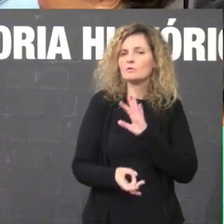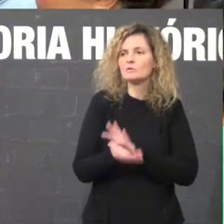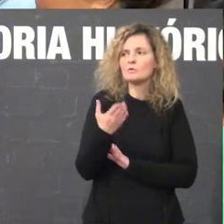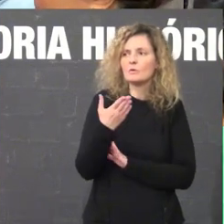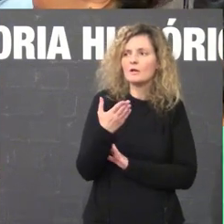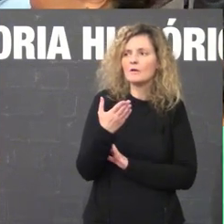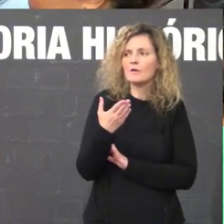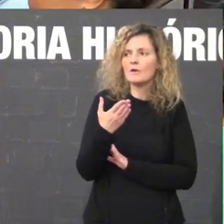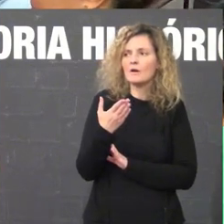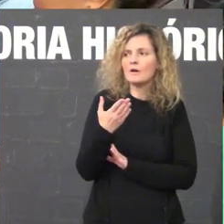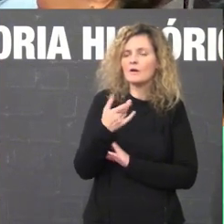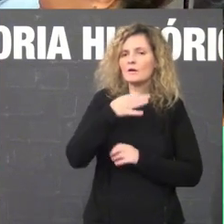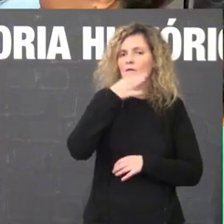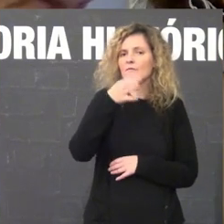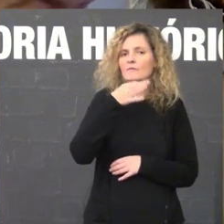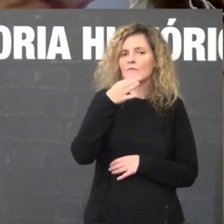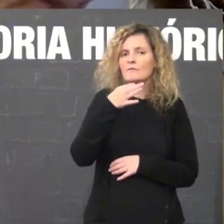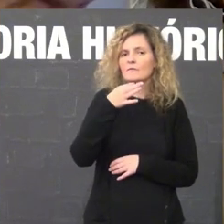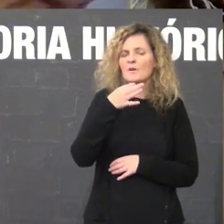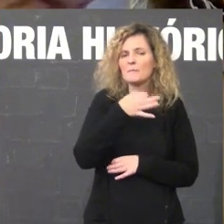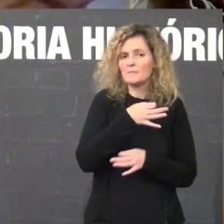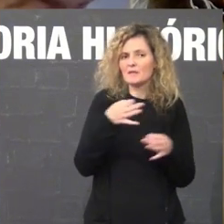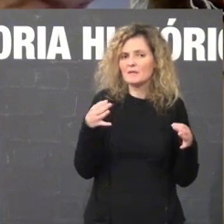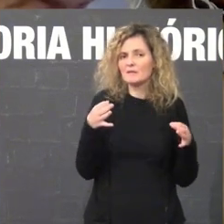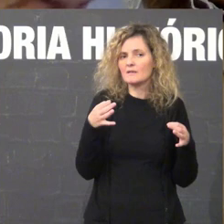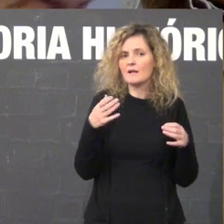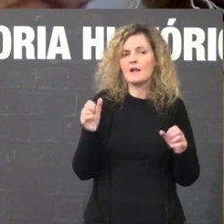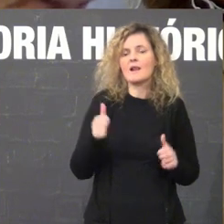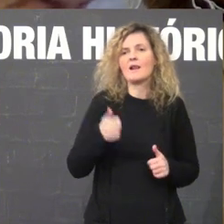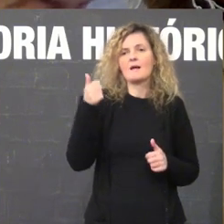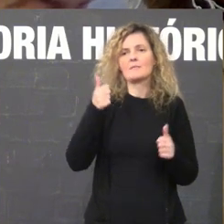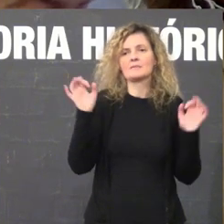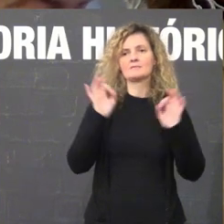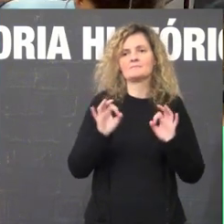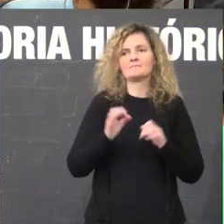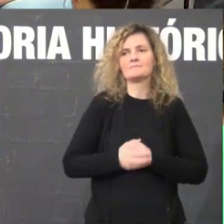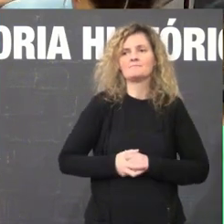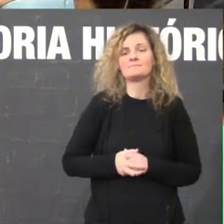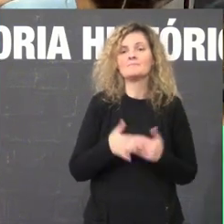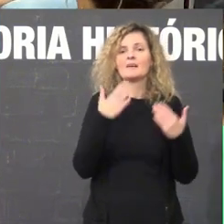de un relato verídico nada más